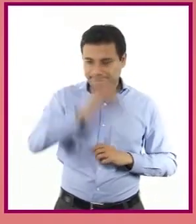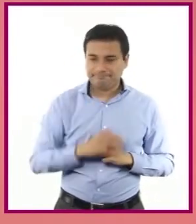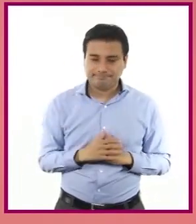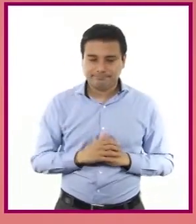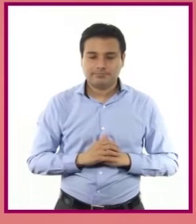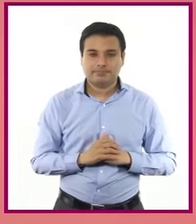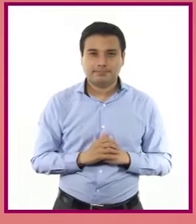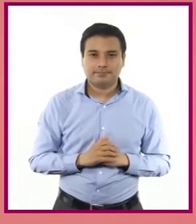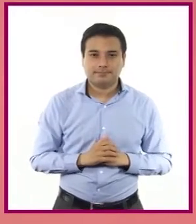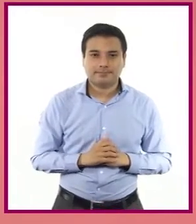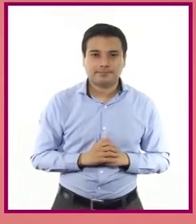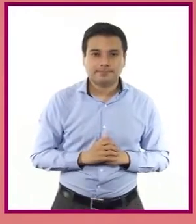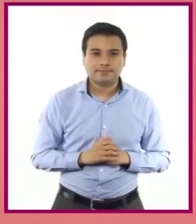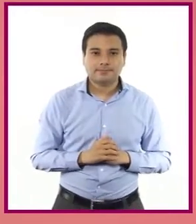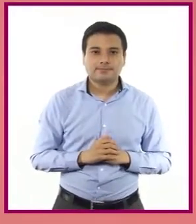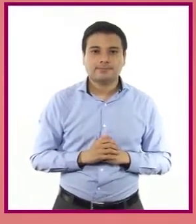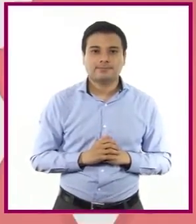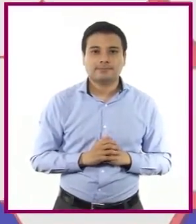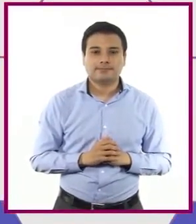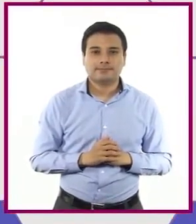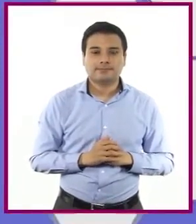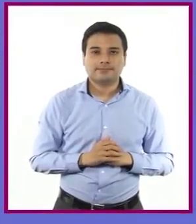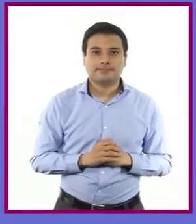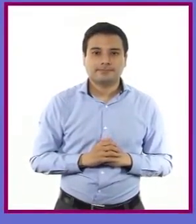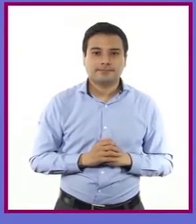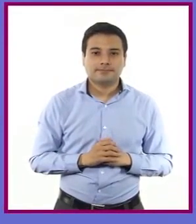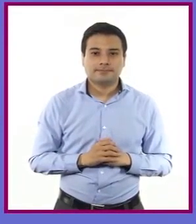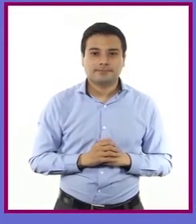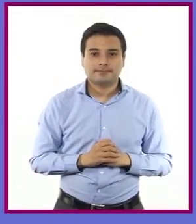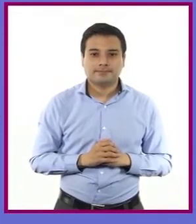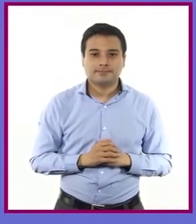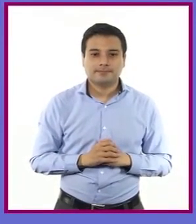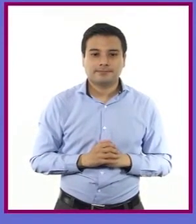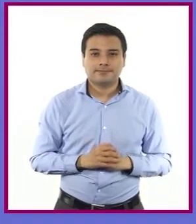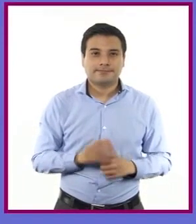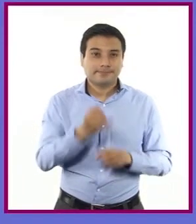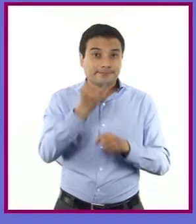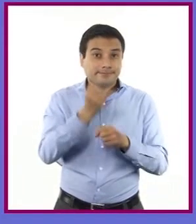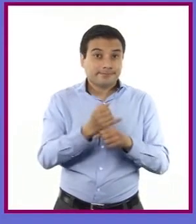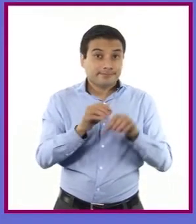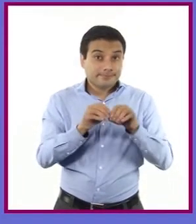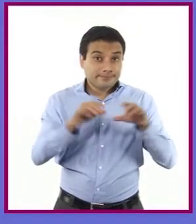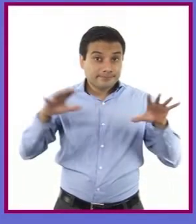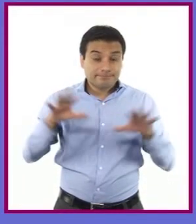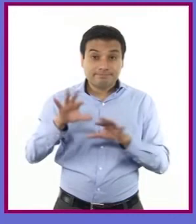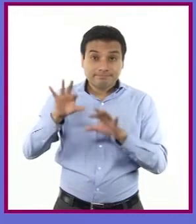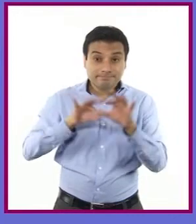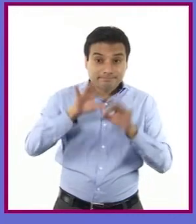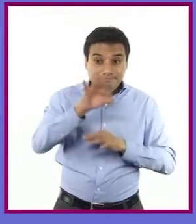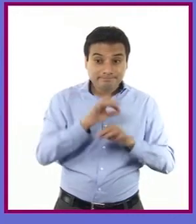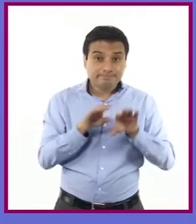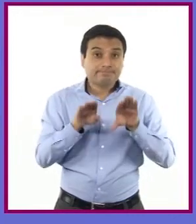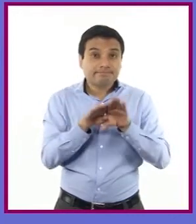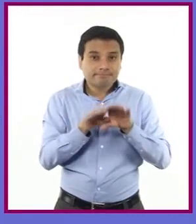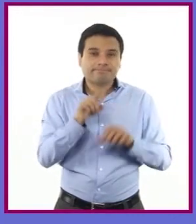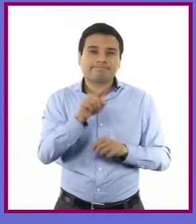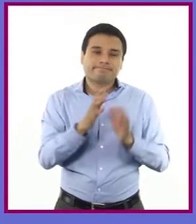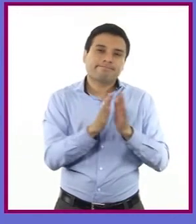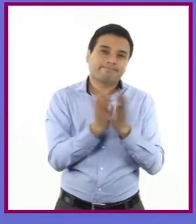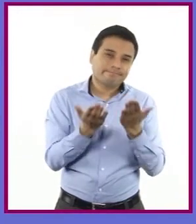la información. Acompáñenos. Para obtener la información para tu resumen, consulta varias